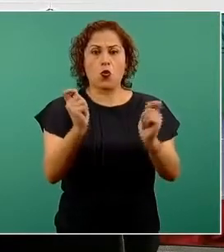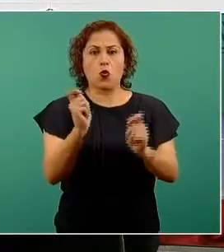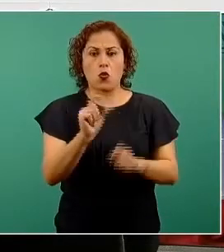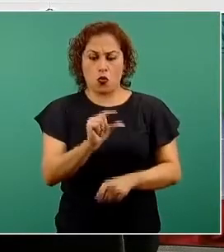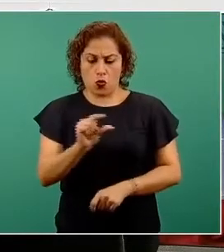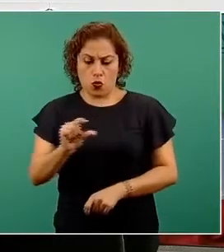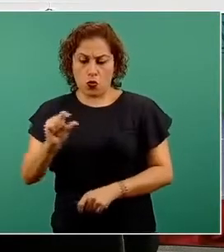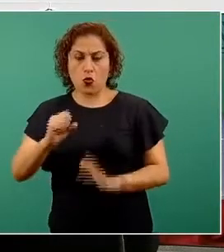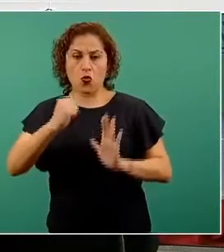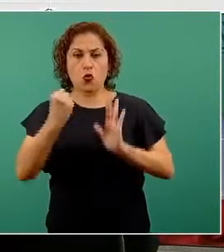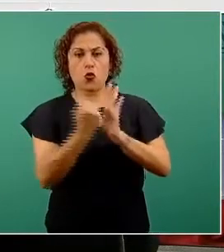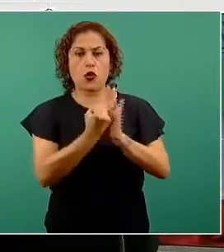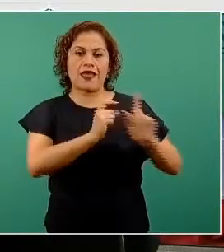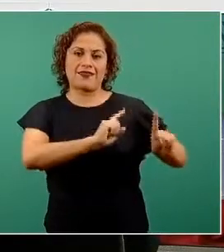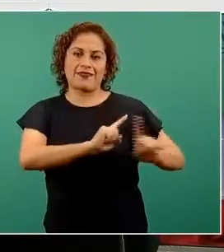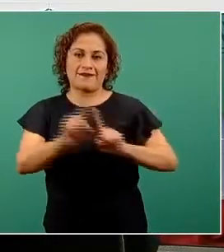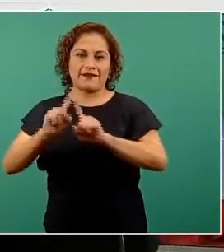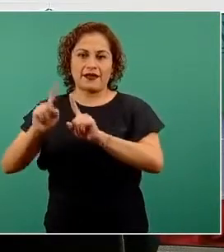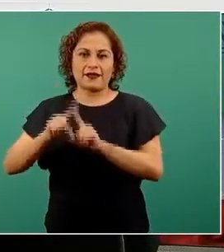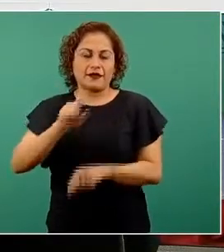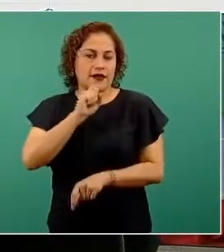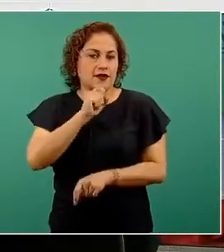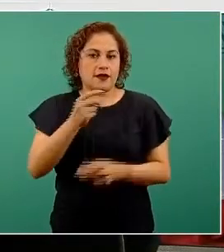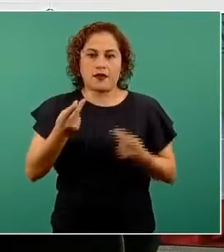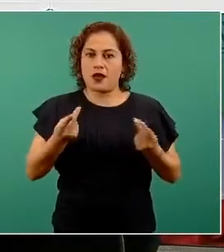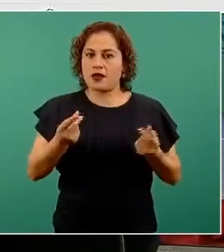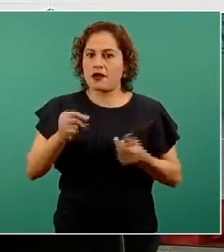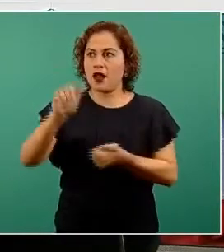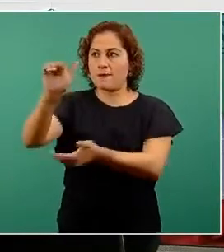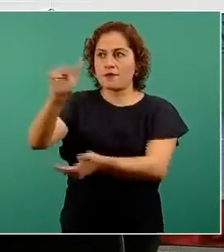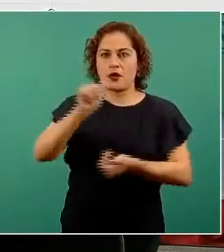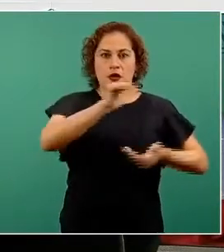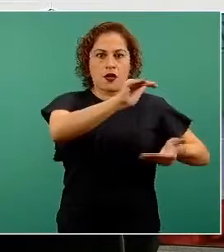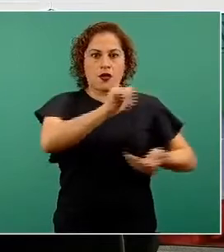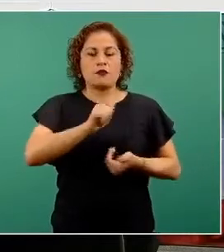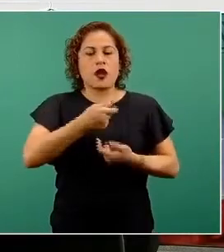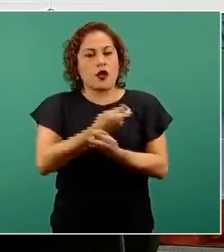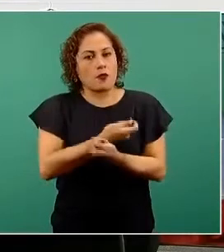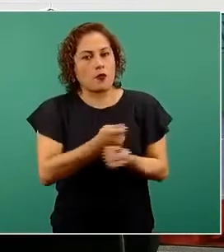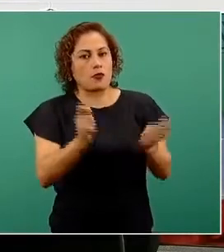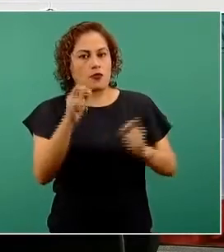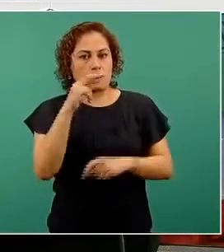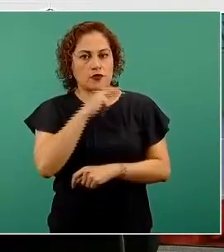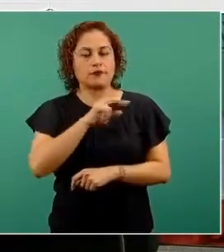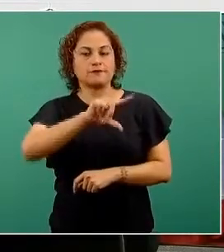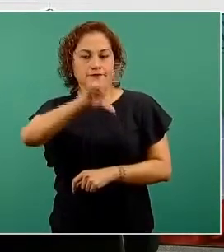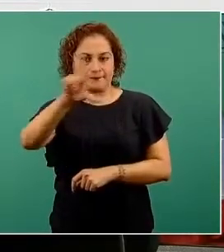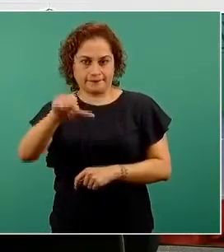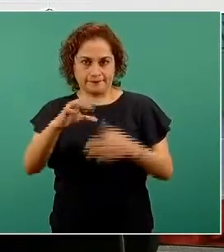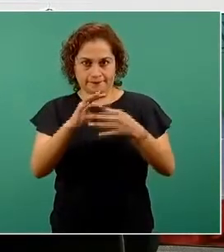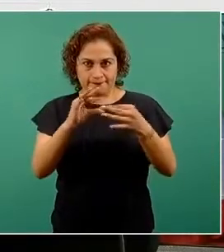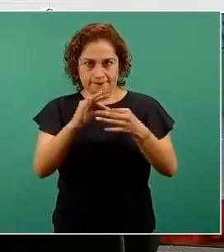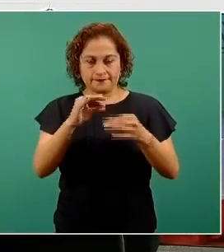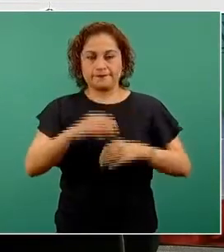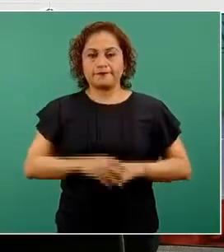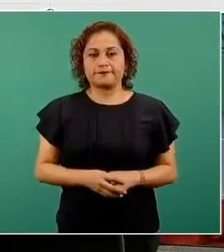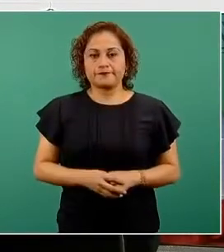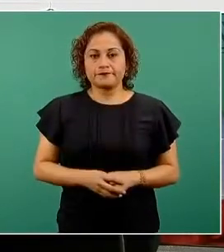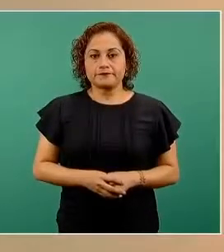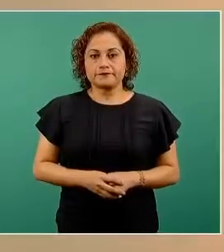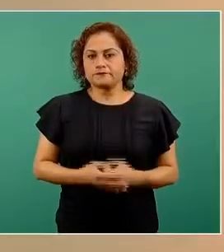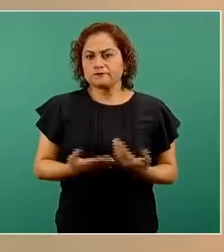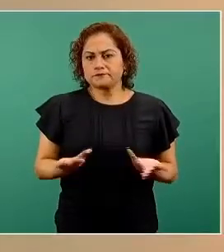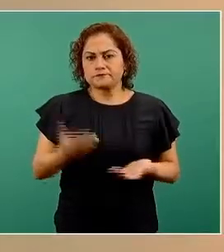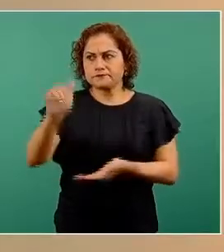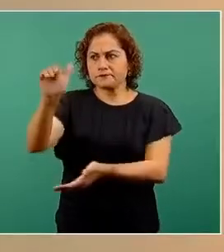de embarques que van llegando de cada una de esas vacunas, que comentaré ahora en un minuto. ¿Esto qué nos permite? Nos permite